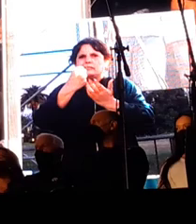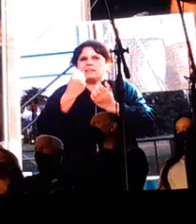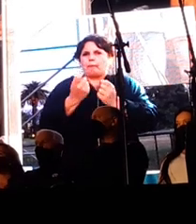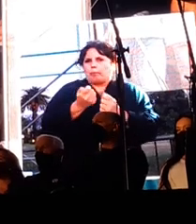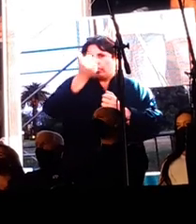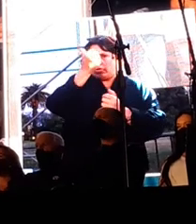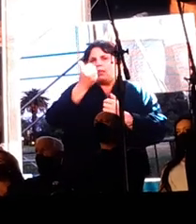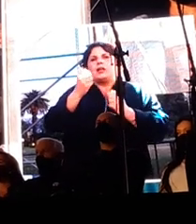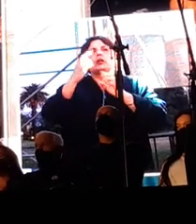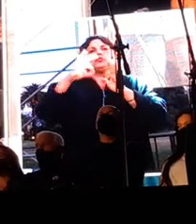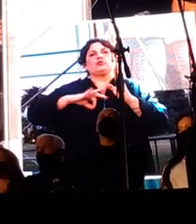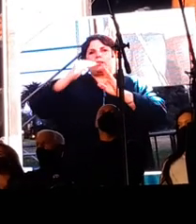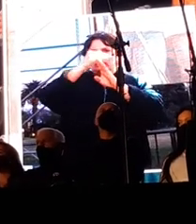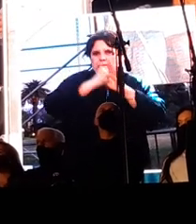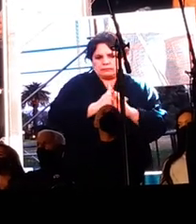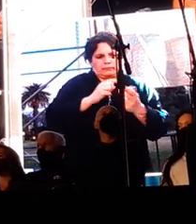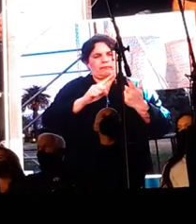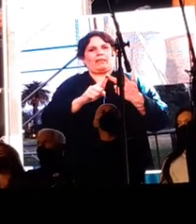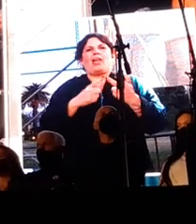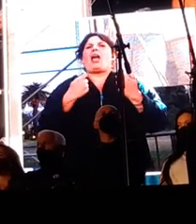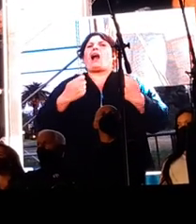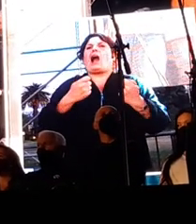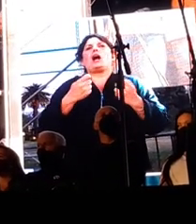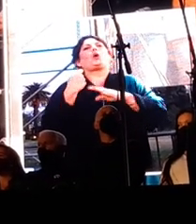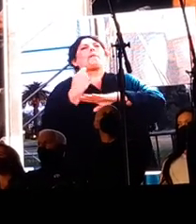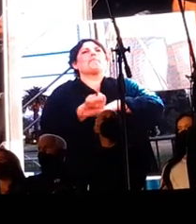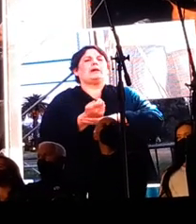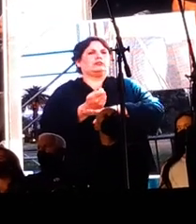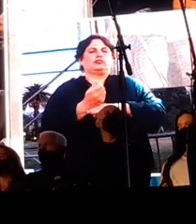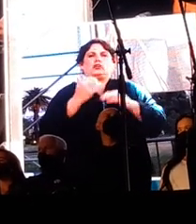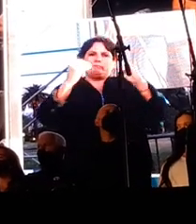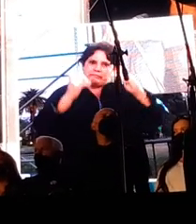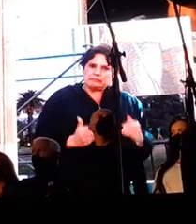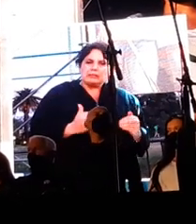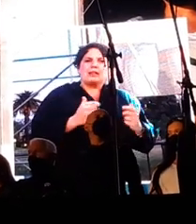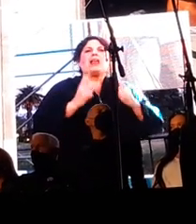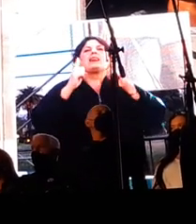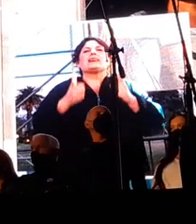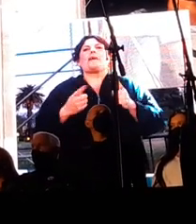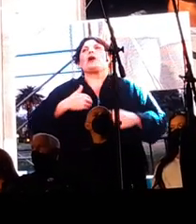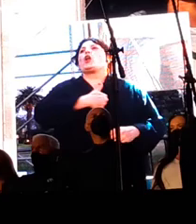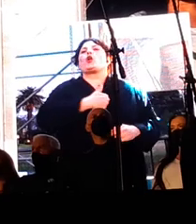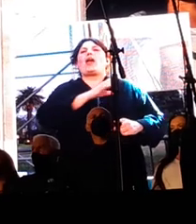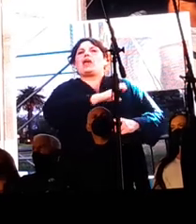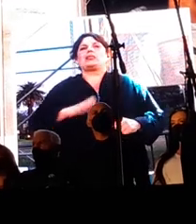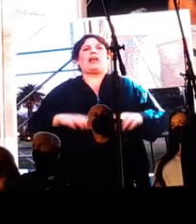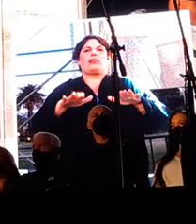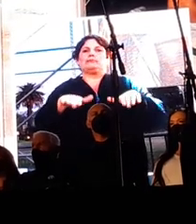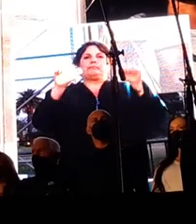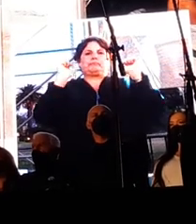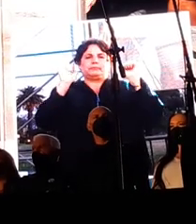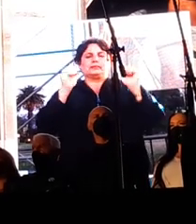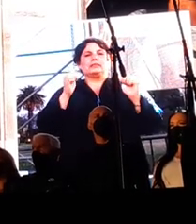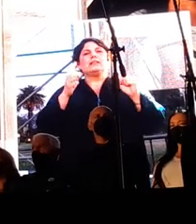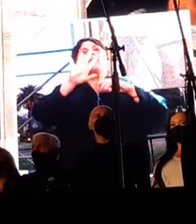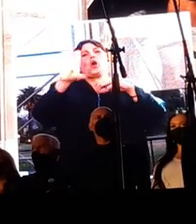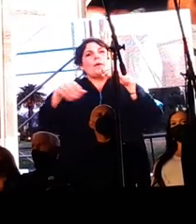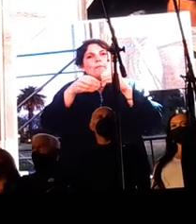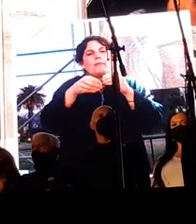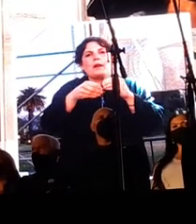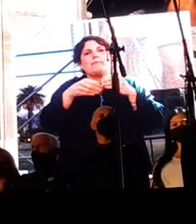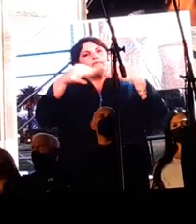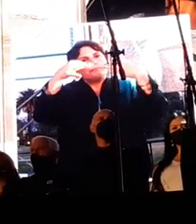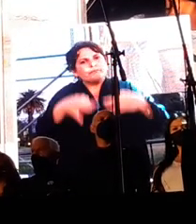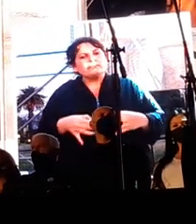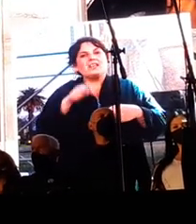la rebaja salarial, el recorte del gasto y la inversión pública y la reducción del rol del Estado. Porque como complemento